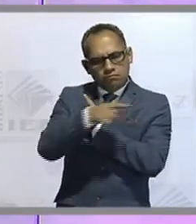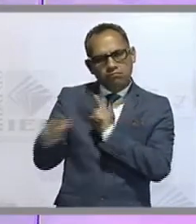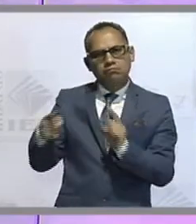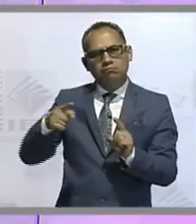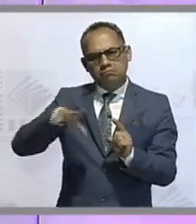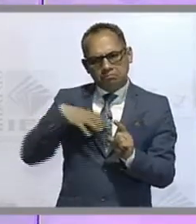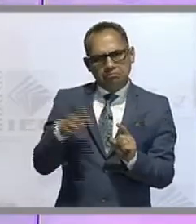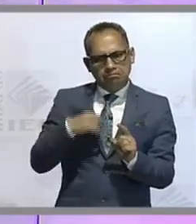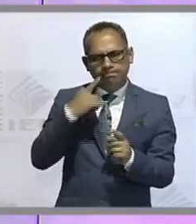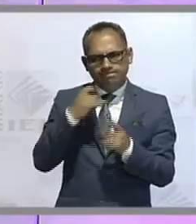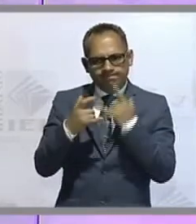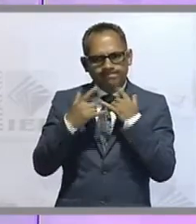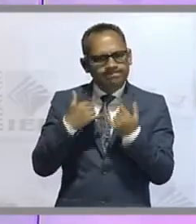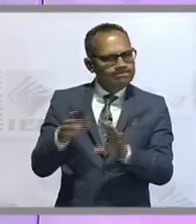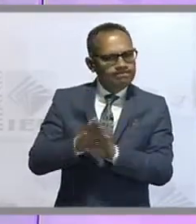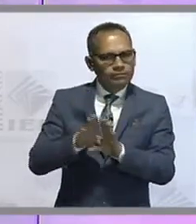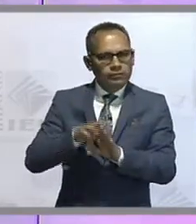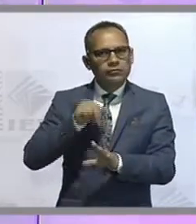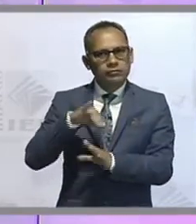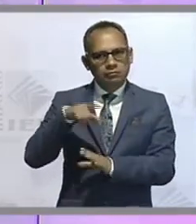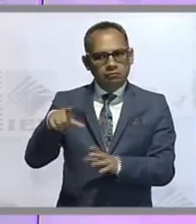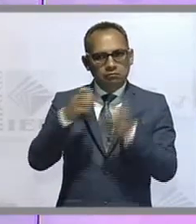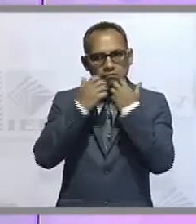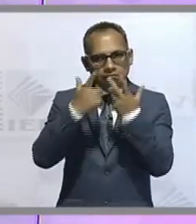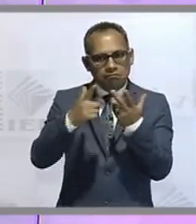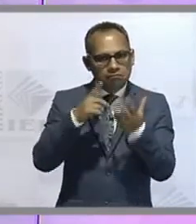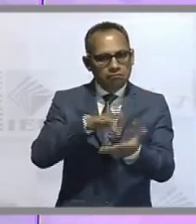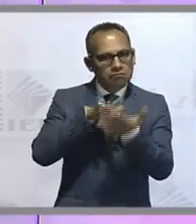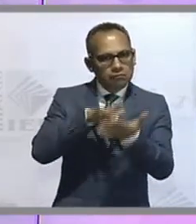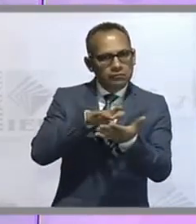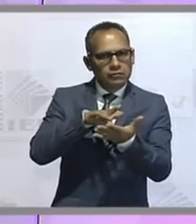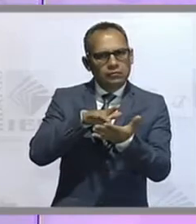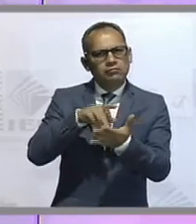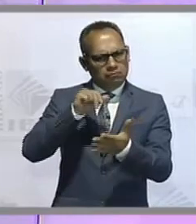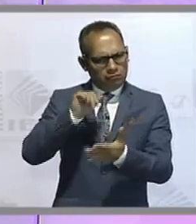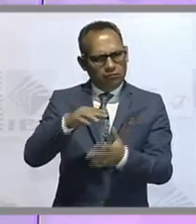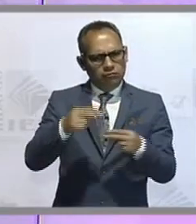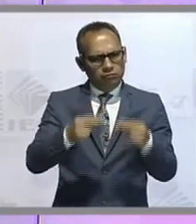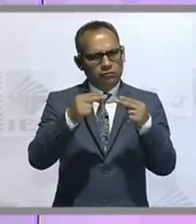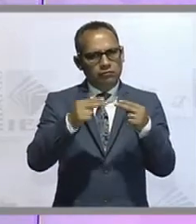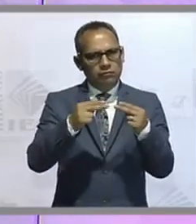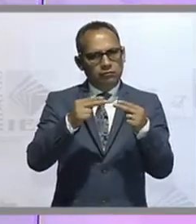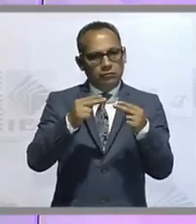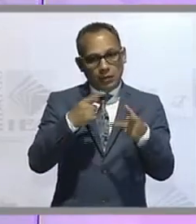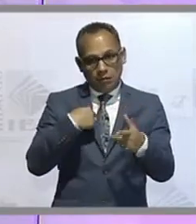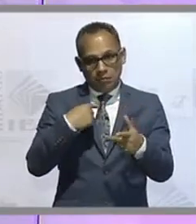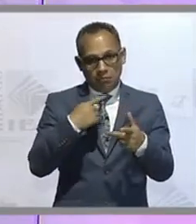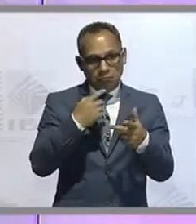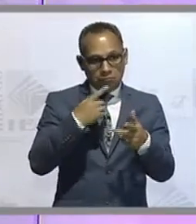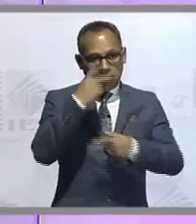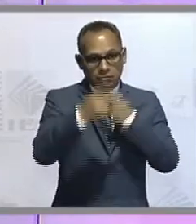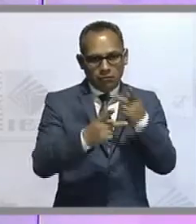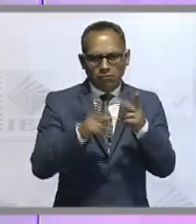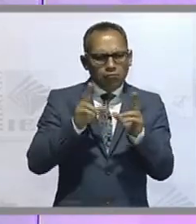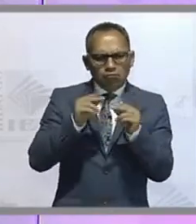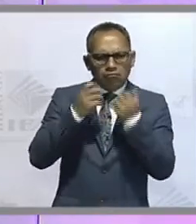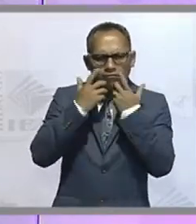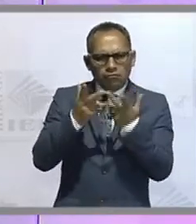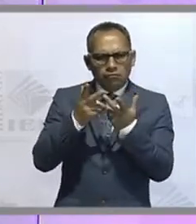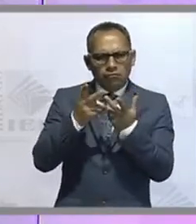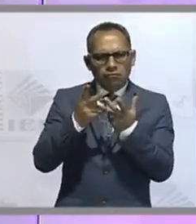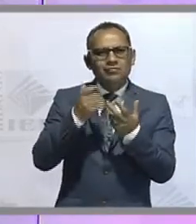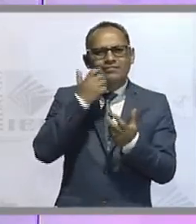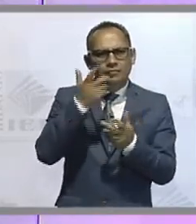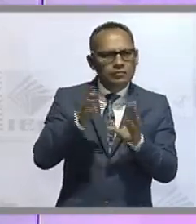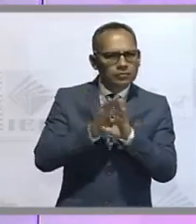que nosotros les apoyemos para que pongan un negocio no están pidiendo ni siquiera prestado quieren que ellos se les finance